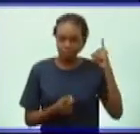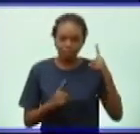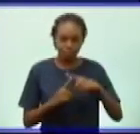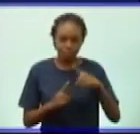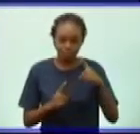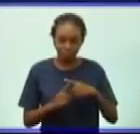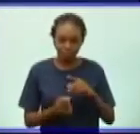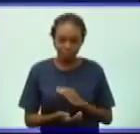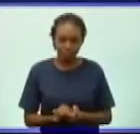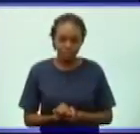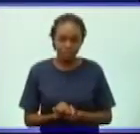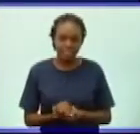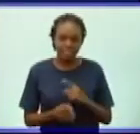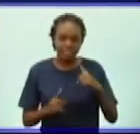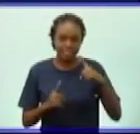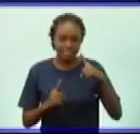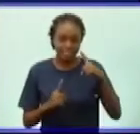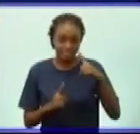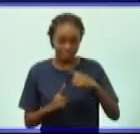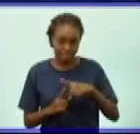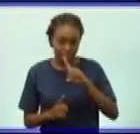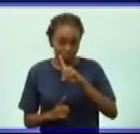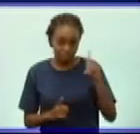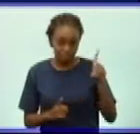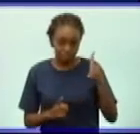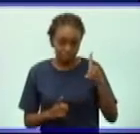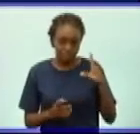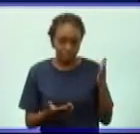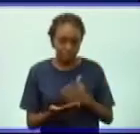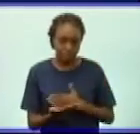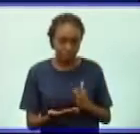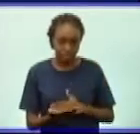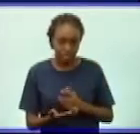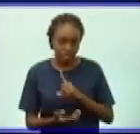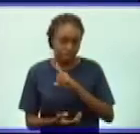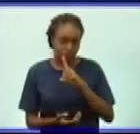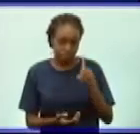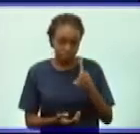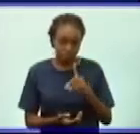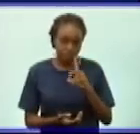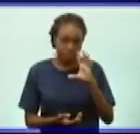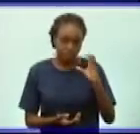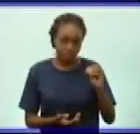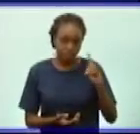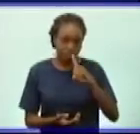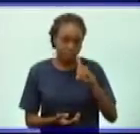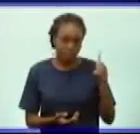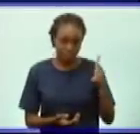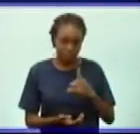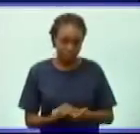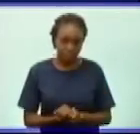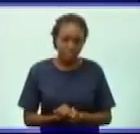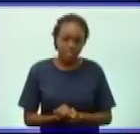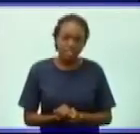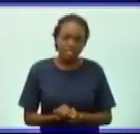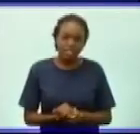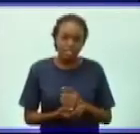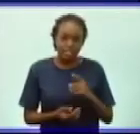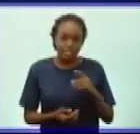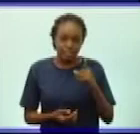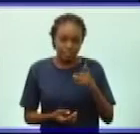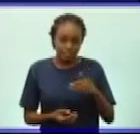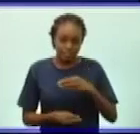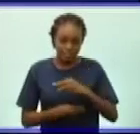la tarea 11 de la página 113 era cualitativa, era un análisis cualitativo que ustedes deberían realizar, pero